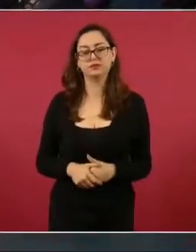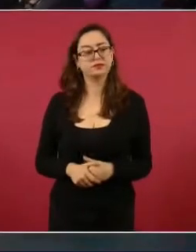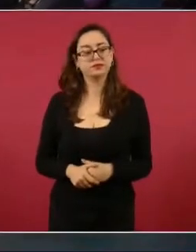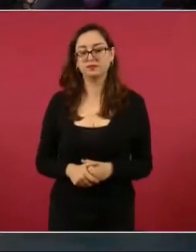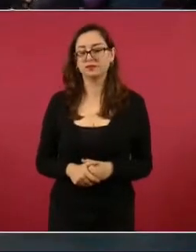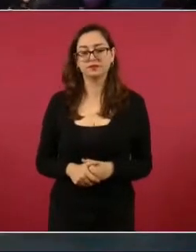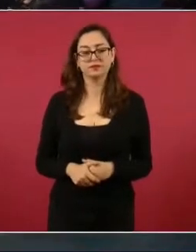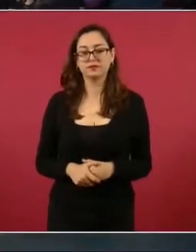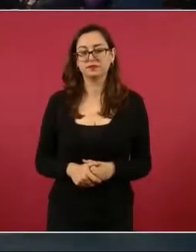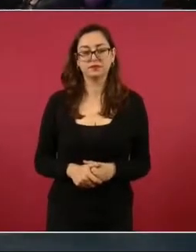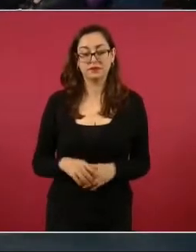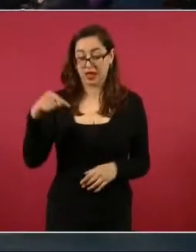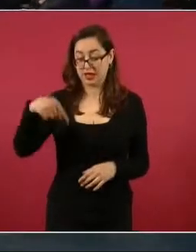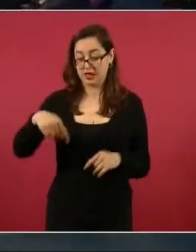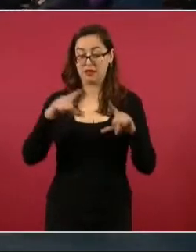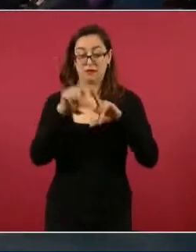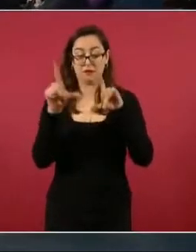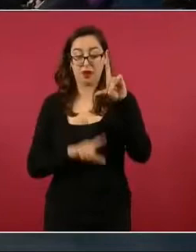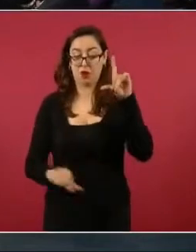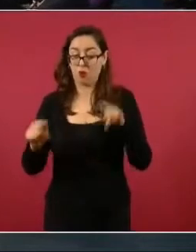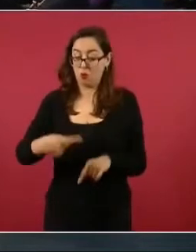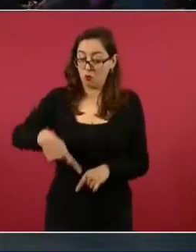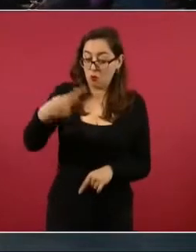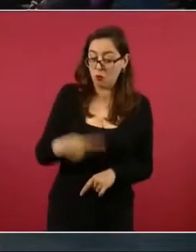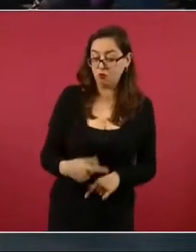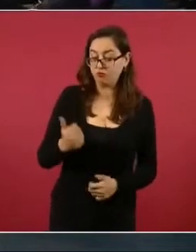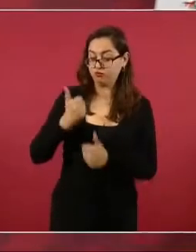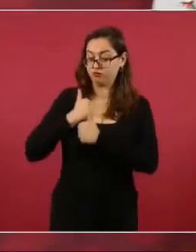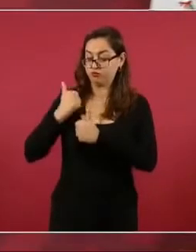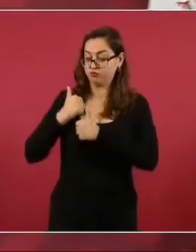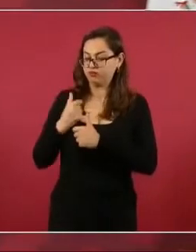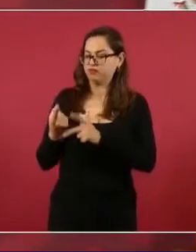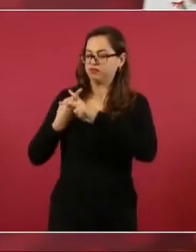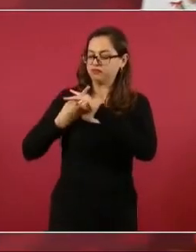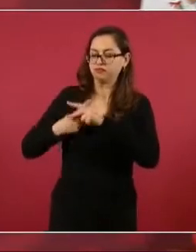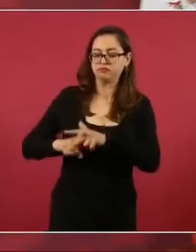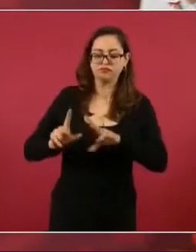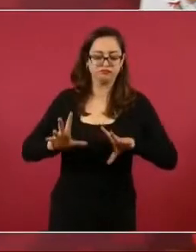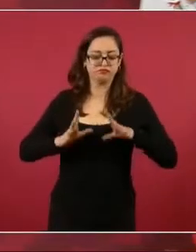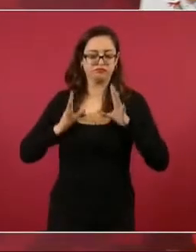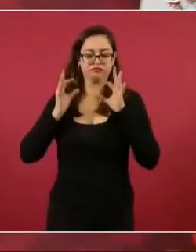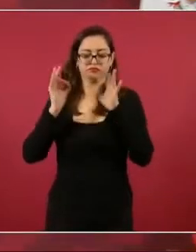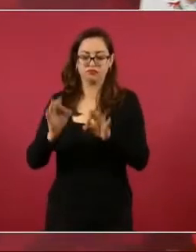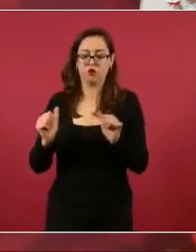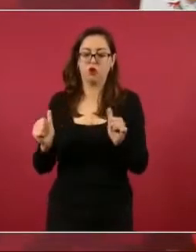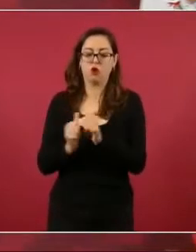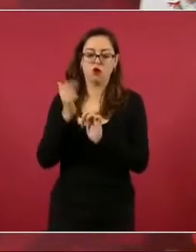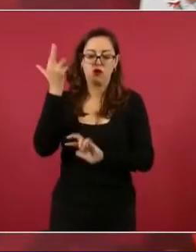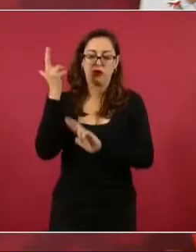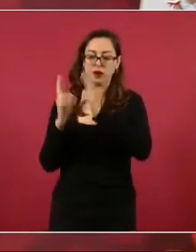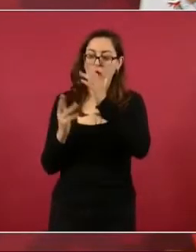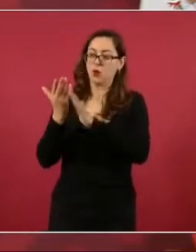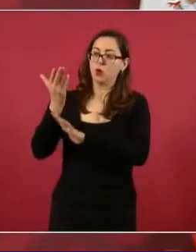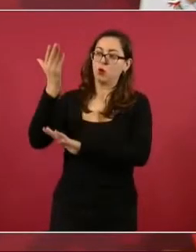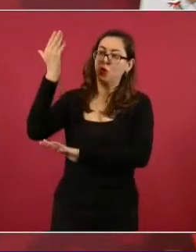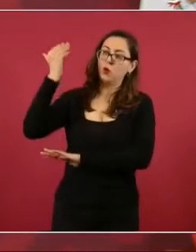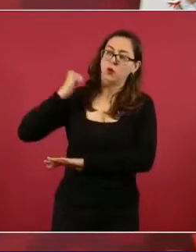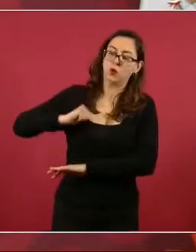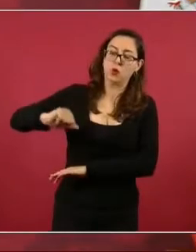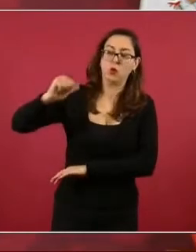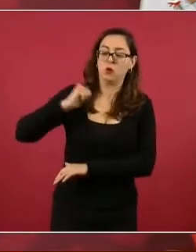este ejército surge de un movimiento revolucionario, está vinculado al pueblo,